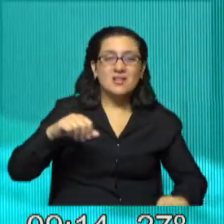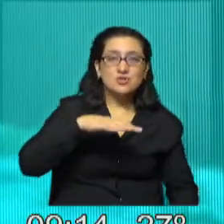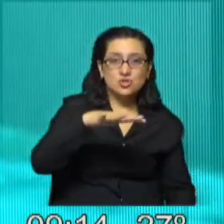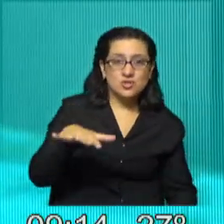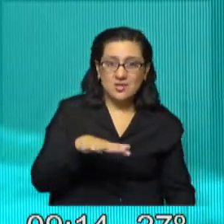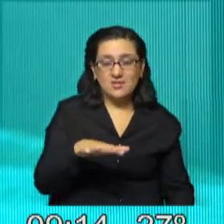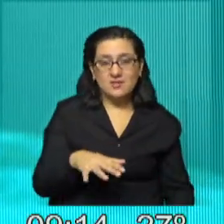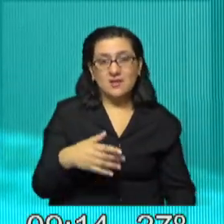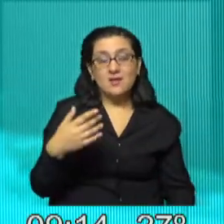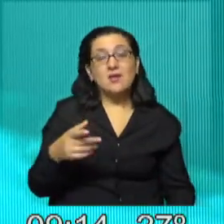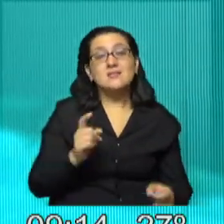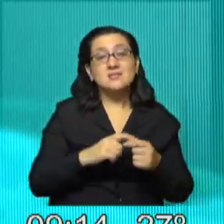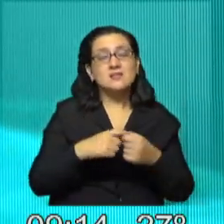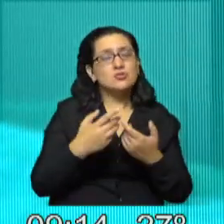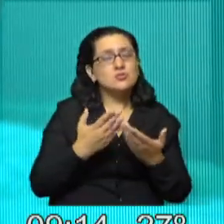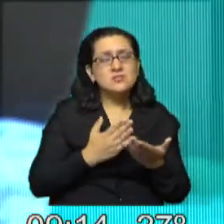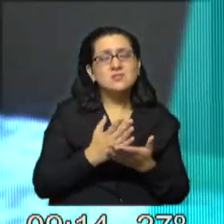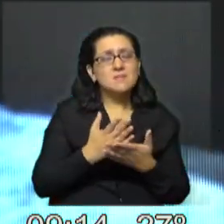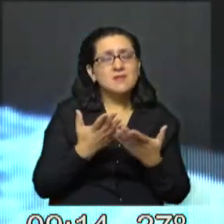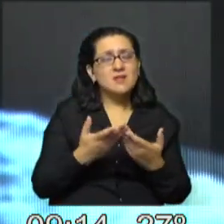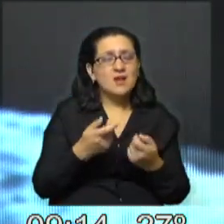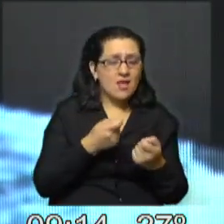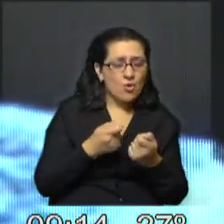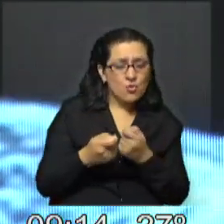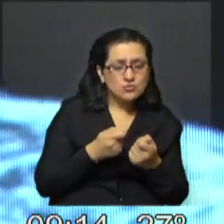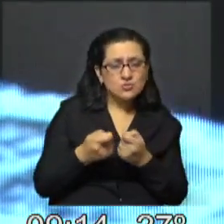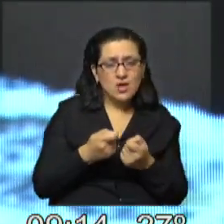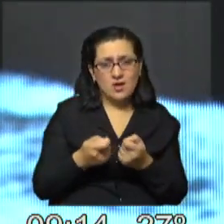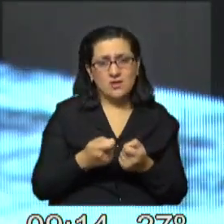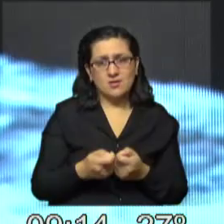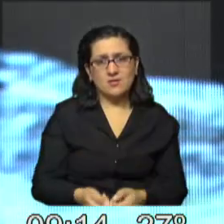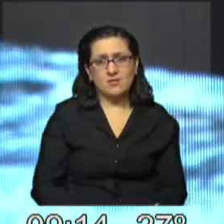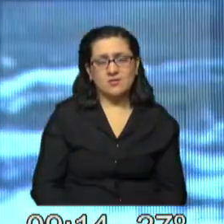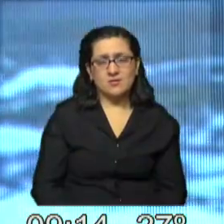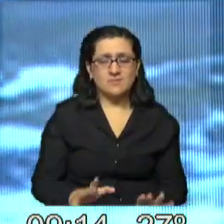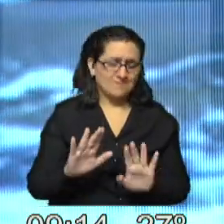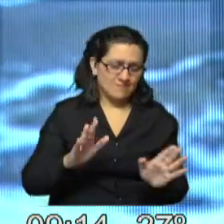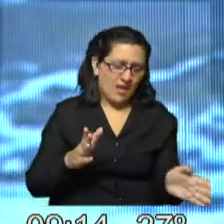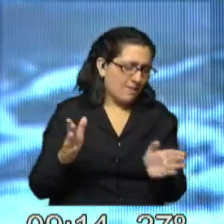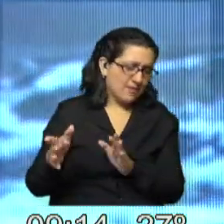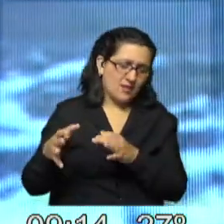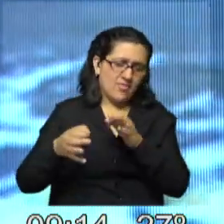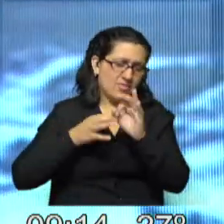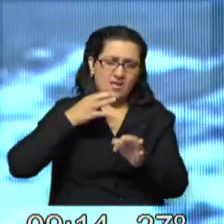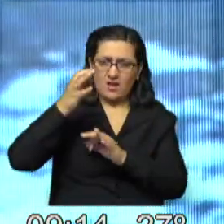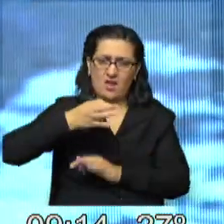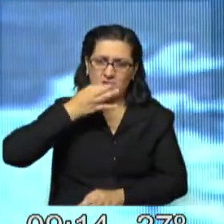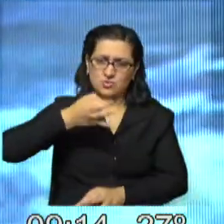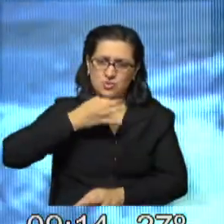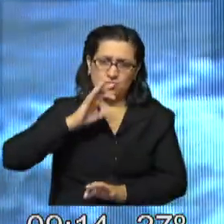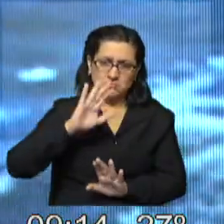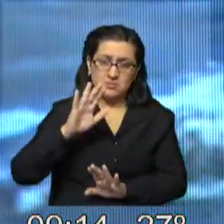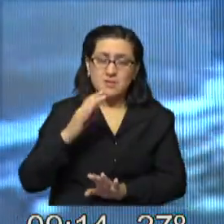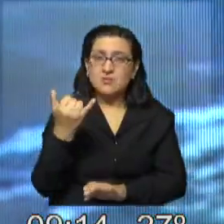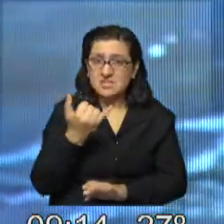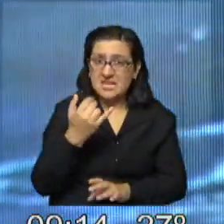nos está mirando. La federación está siempre dispuesta a negociar. El talante de las declaraciones es una cosa secundaria para nosotros. Si hay que